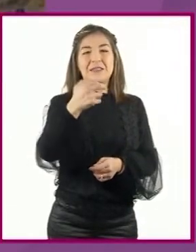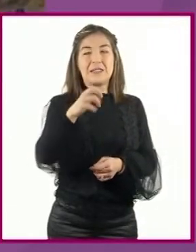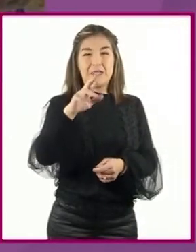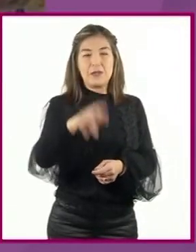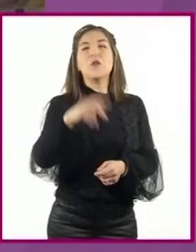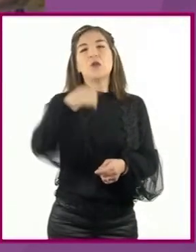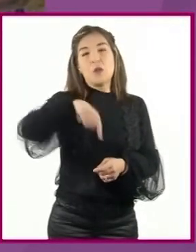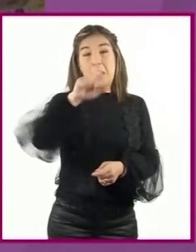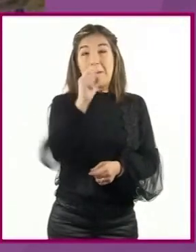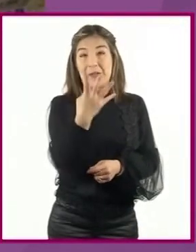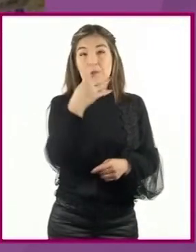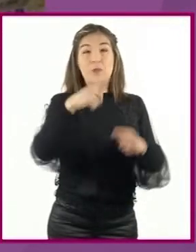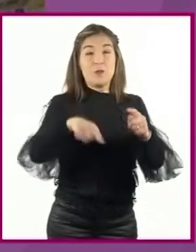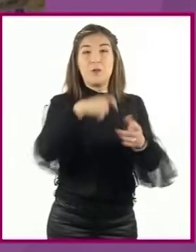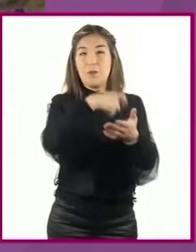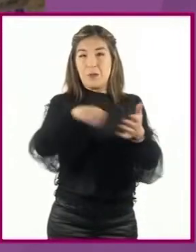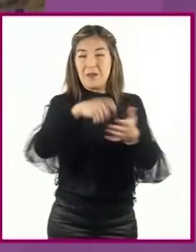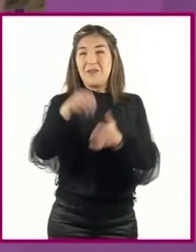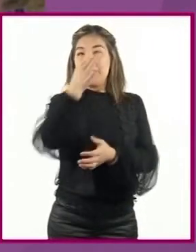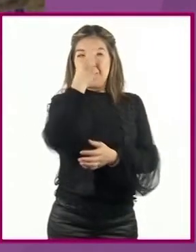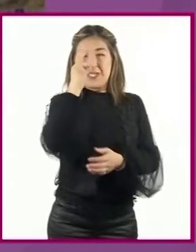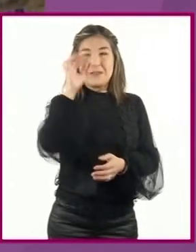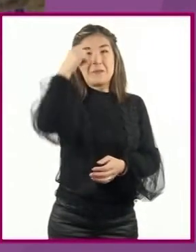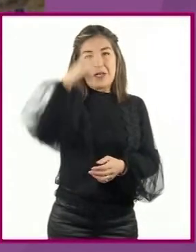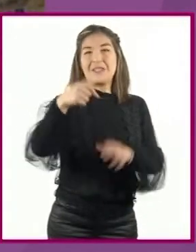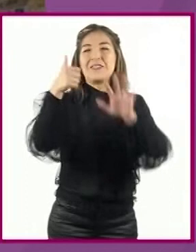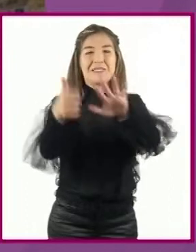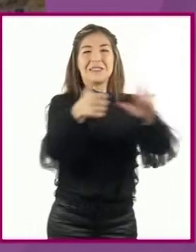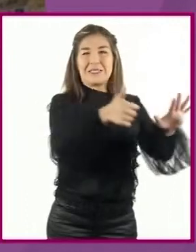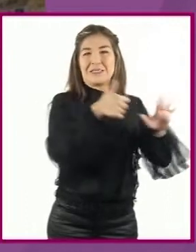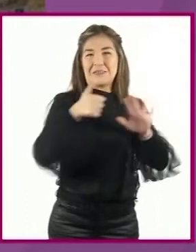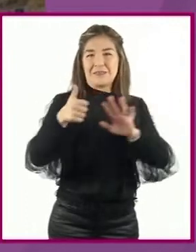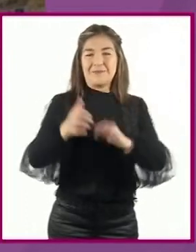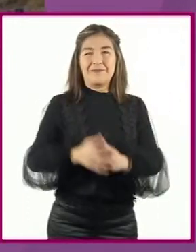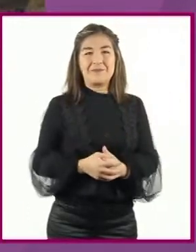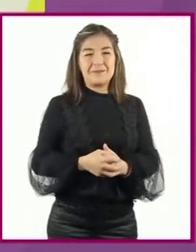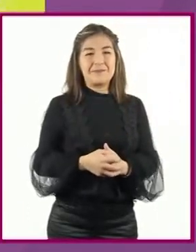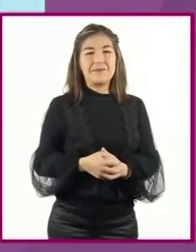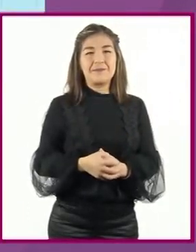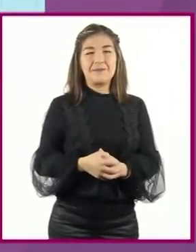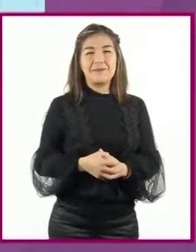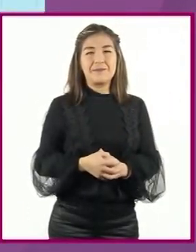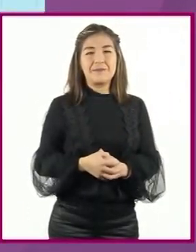a comprar 24 fresas para que de todos modos a cada uno le toque 6.